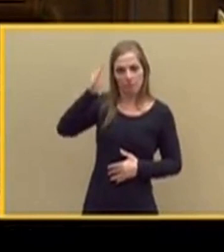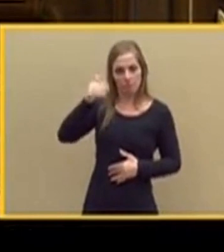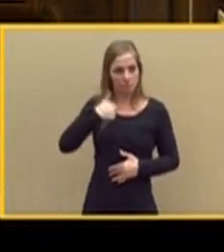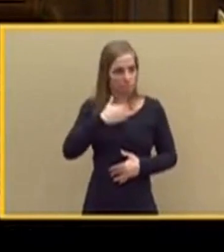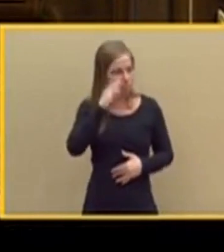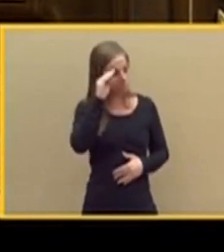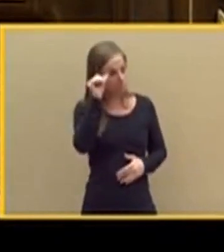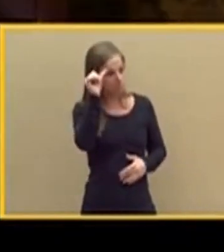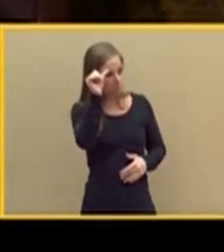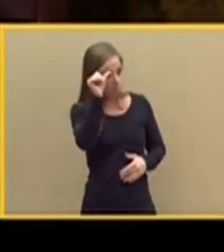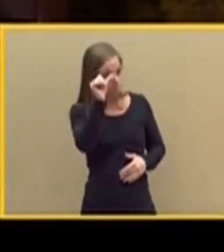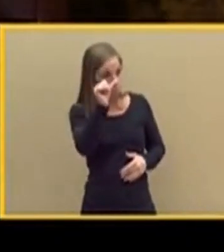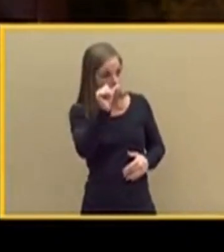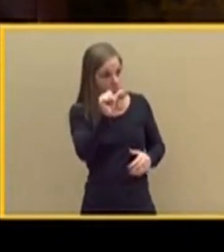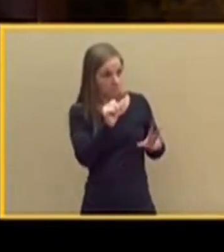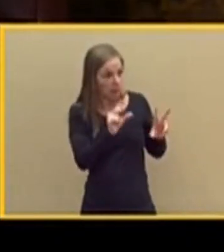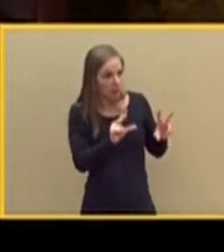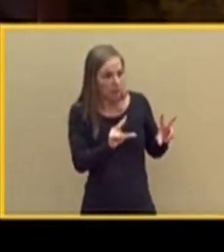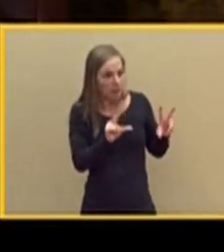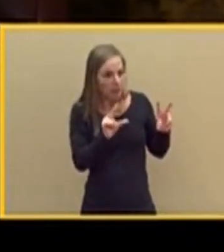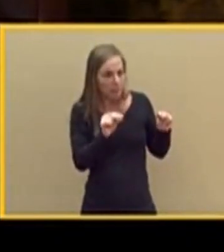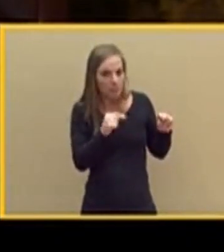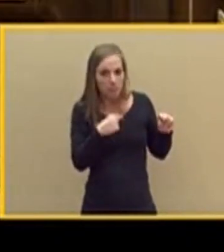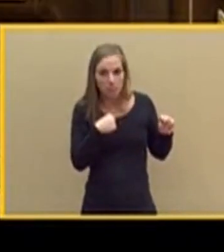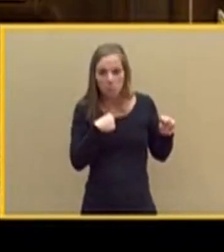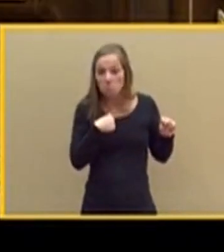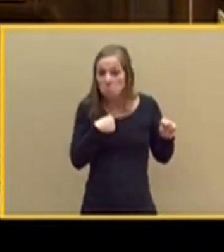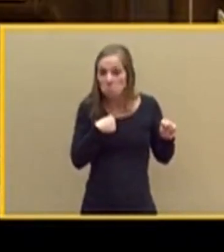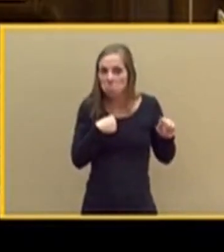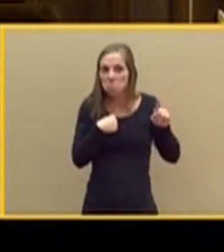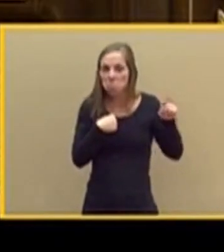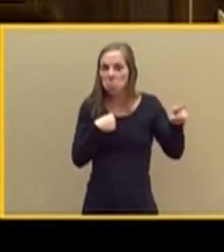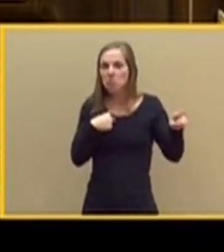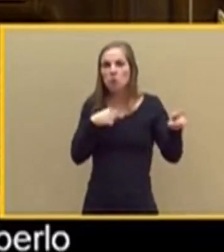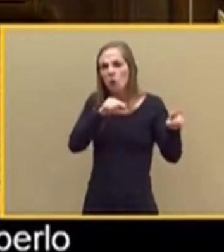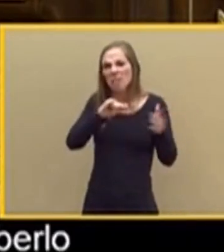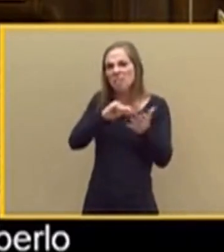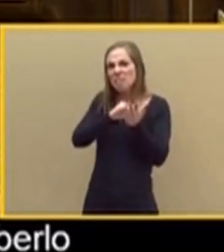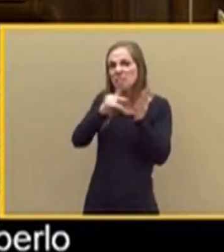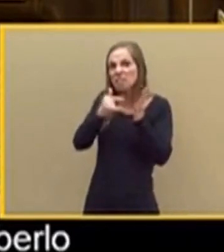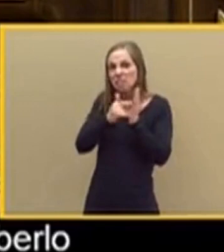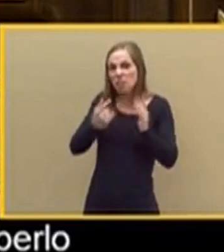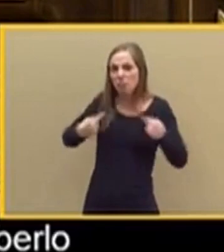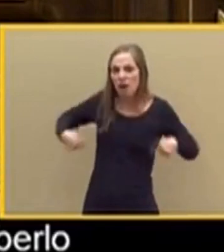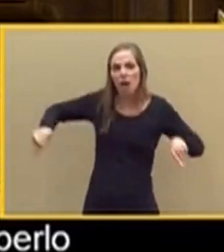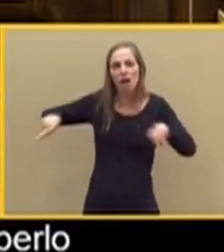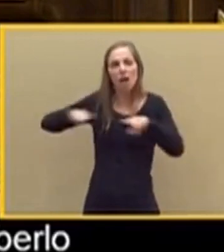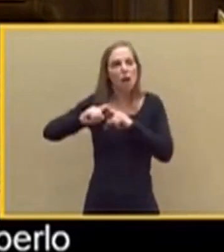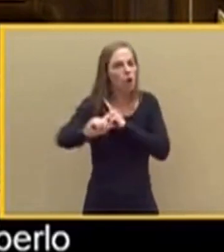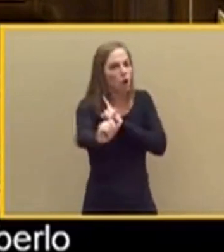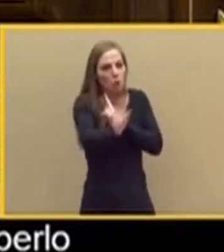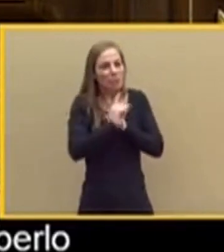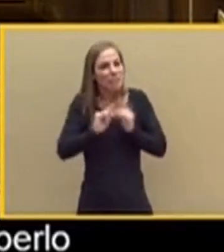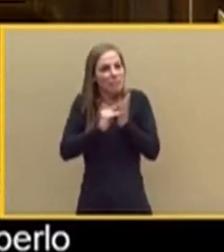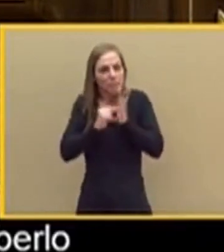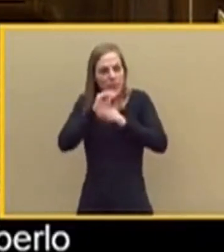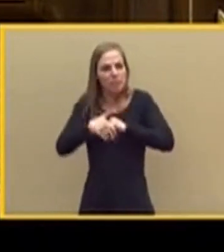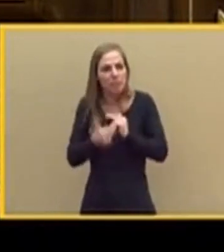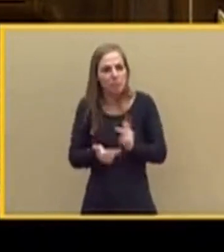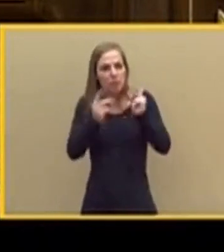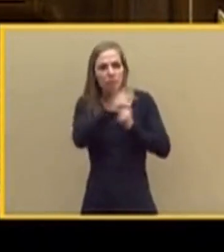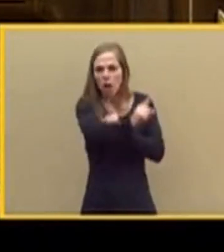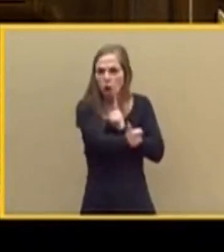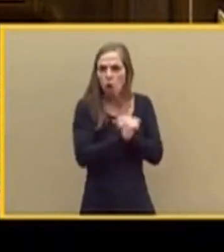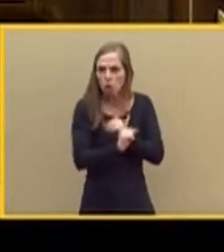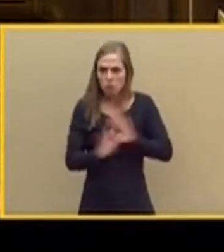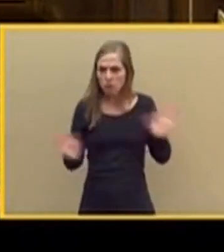haberlo escuchado, es que ustedes impugnan el sistema, ustedes impugnan este sistema democrático. Ustedes